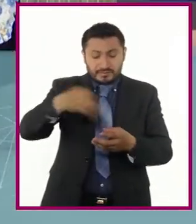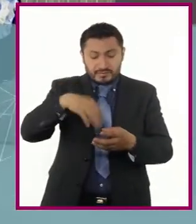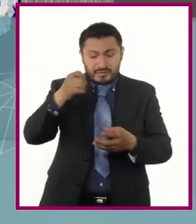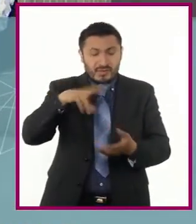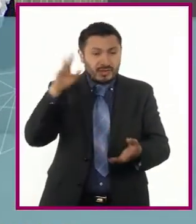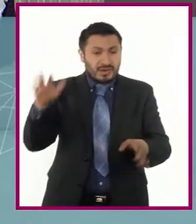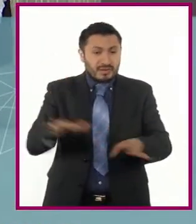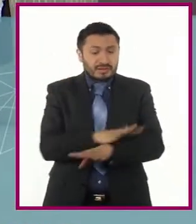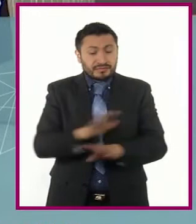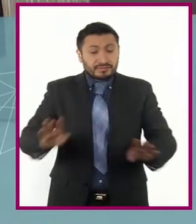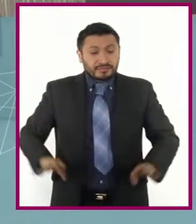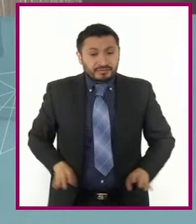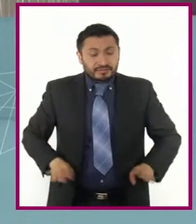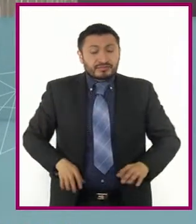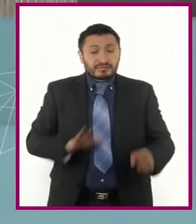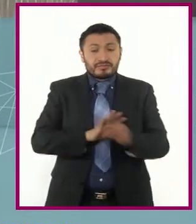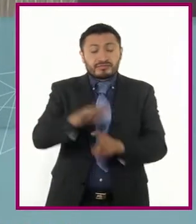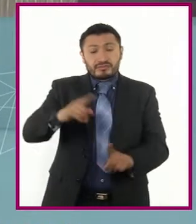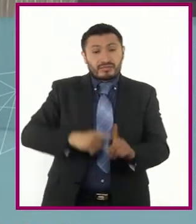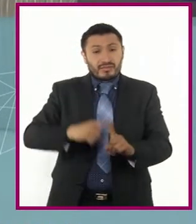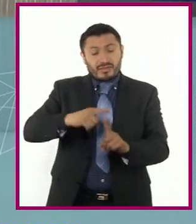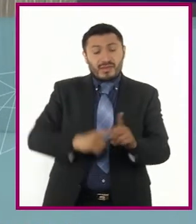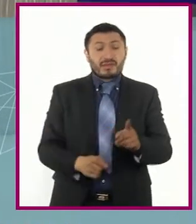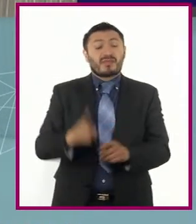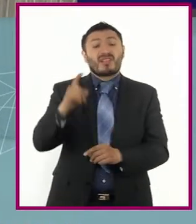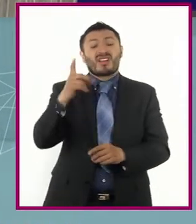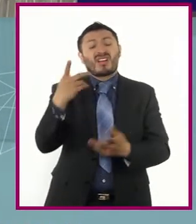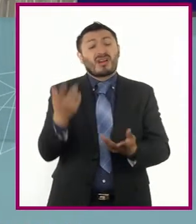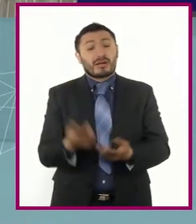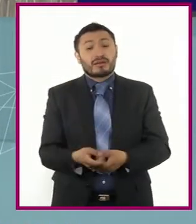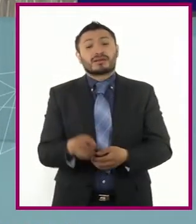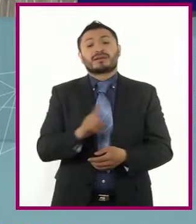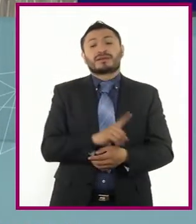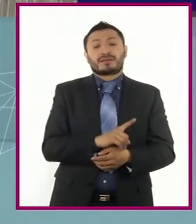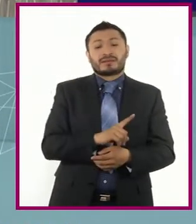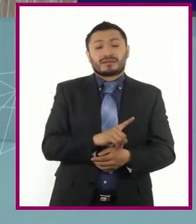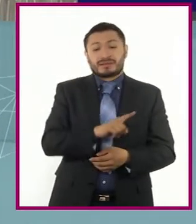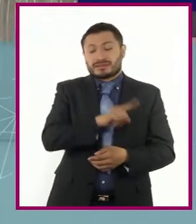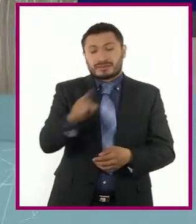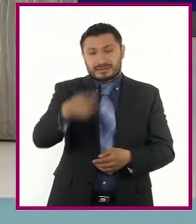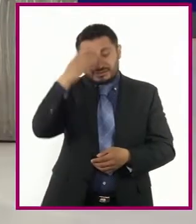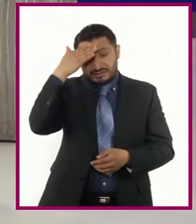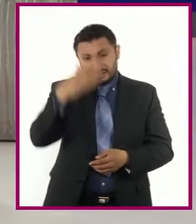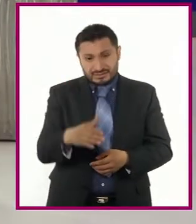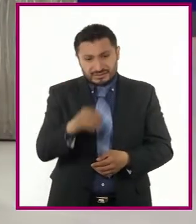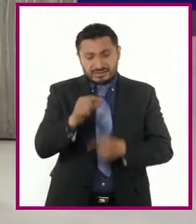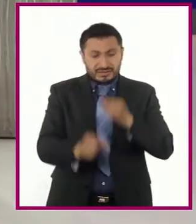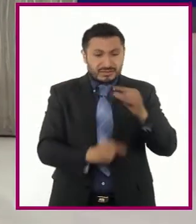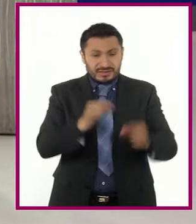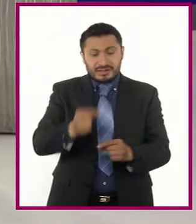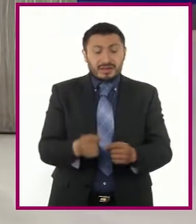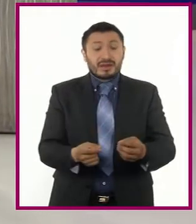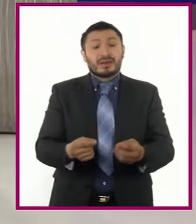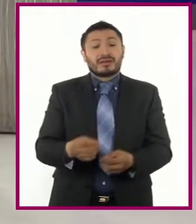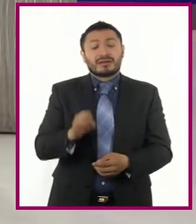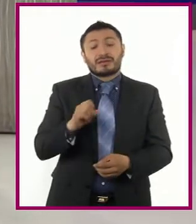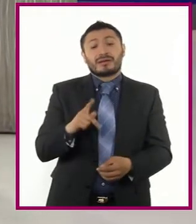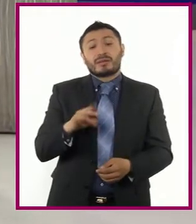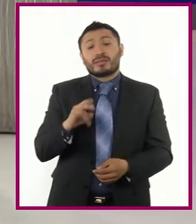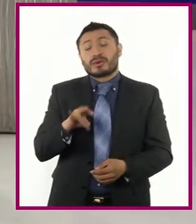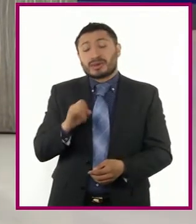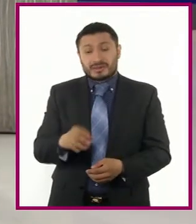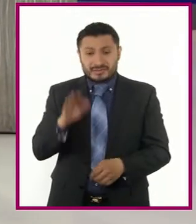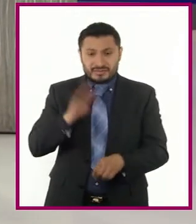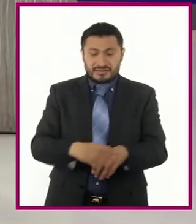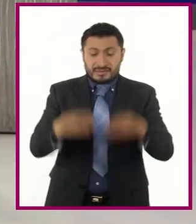valor. ¿Cuál es la temperatura de ebullición del agua? Como verán, poco a poco el contenido de saponinas es más